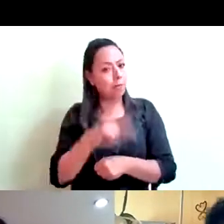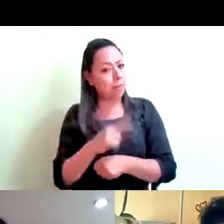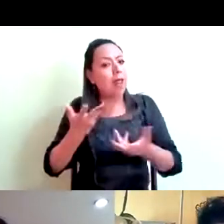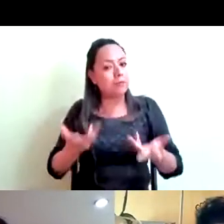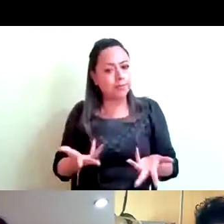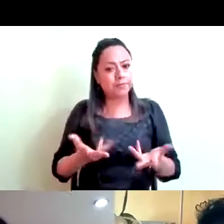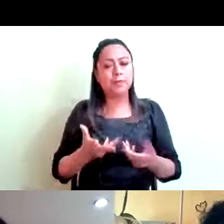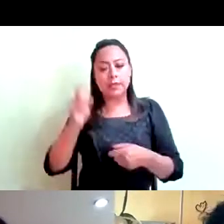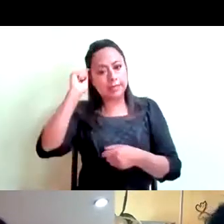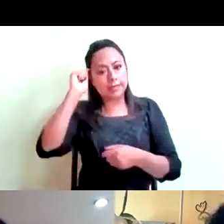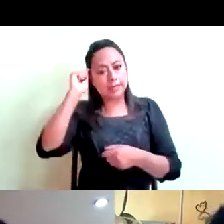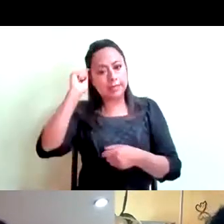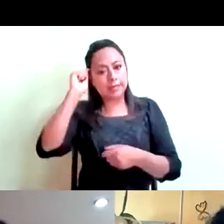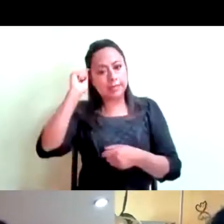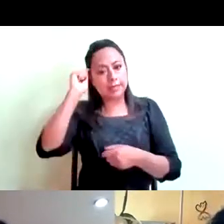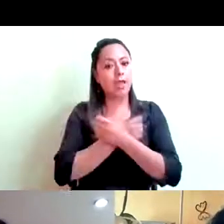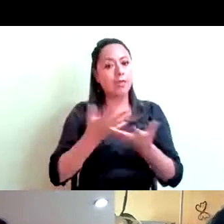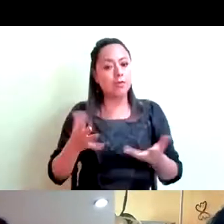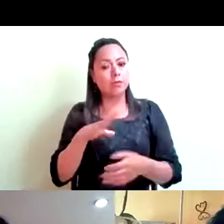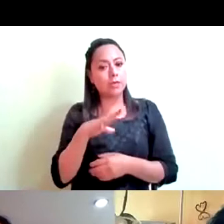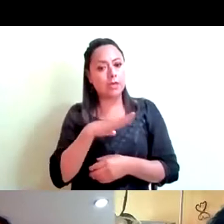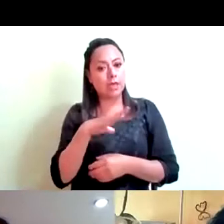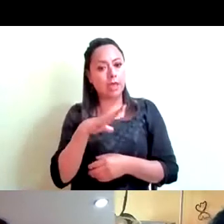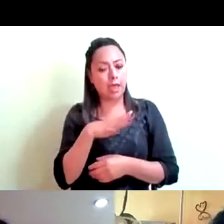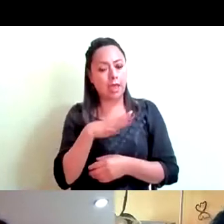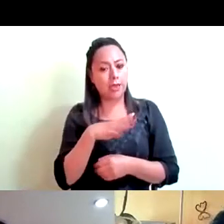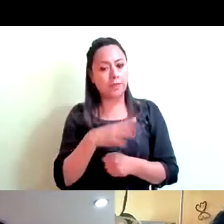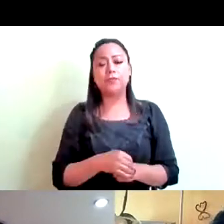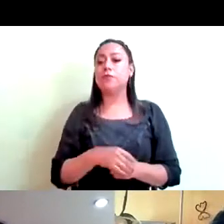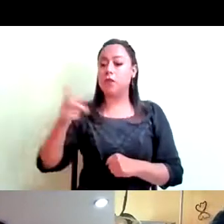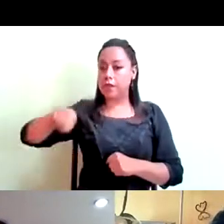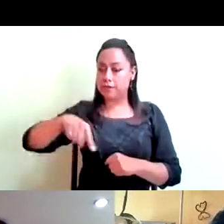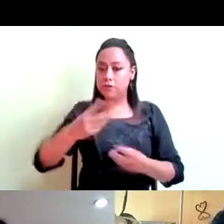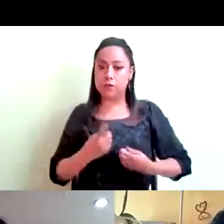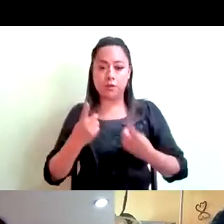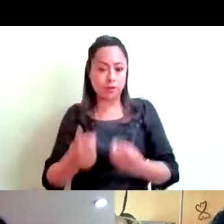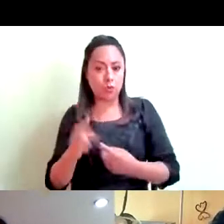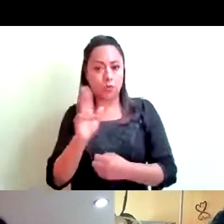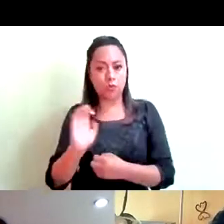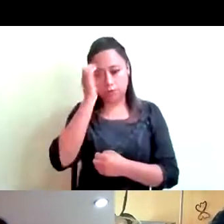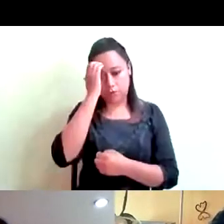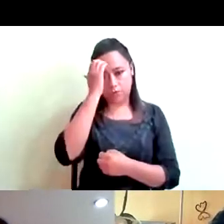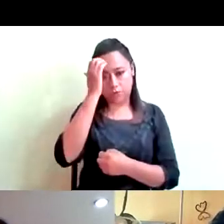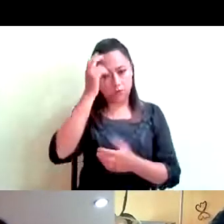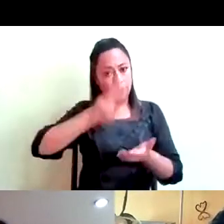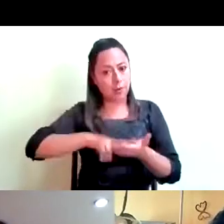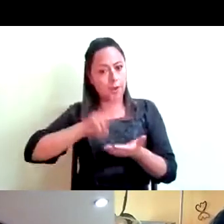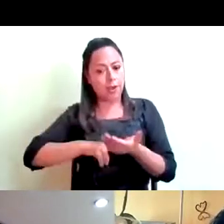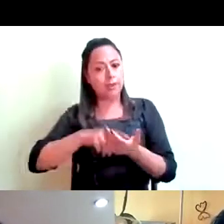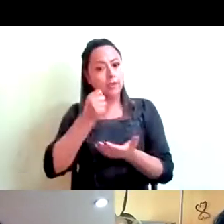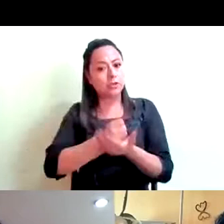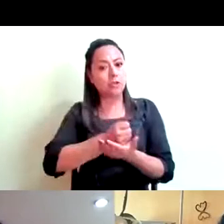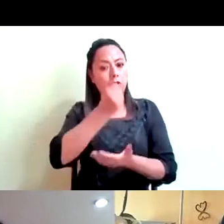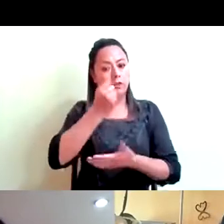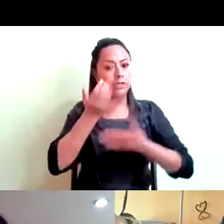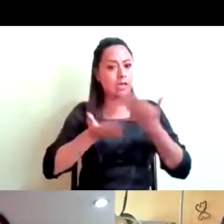los servicios educativos a los cuales le fue otorgado el reconocimiento de validez oficial de estudios y